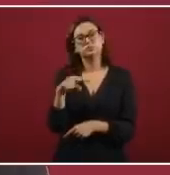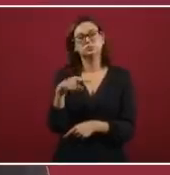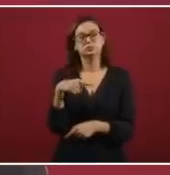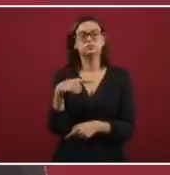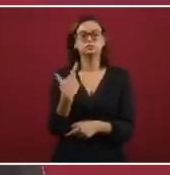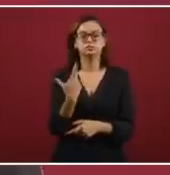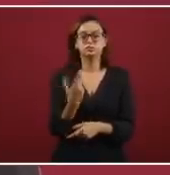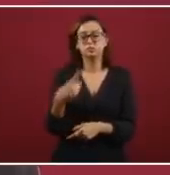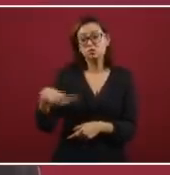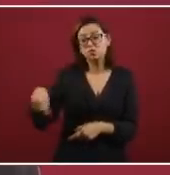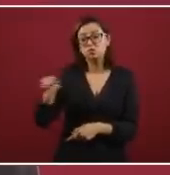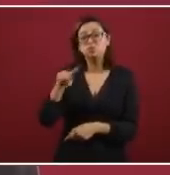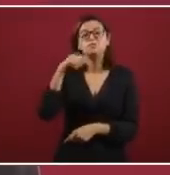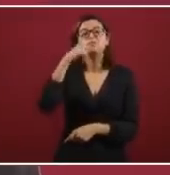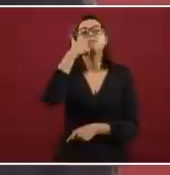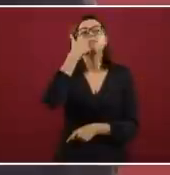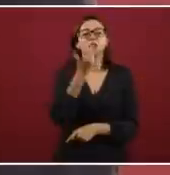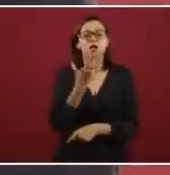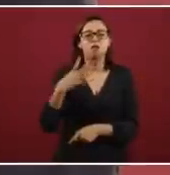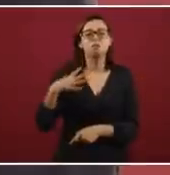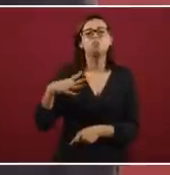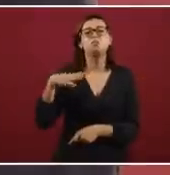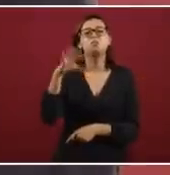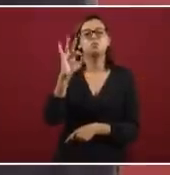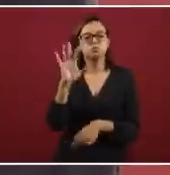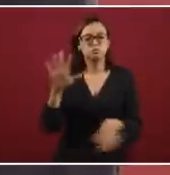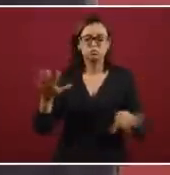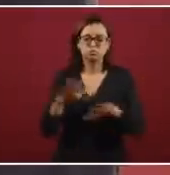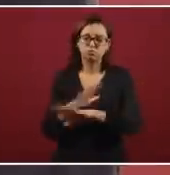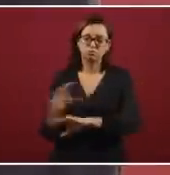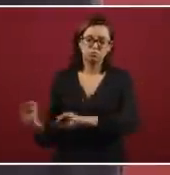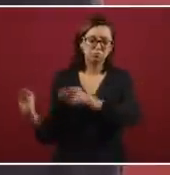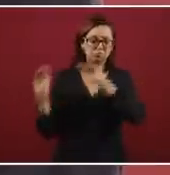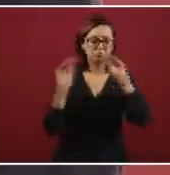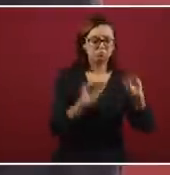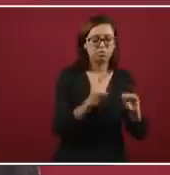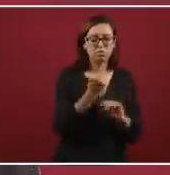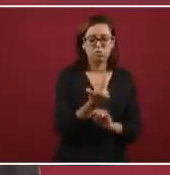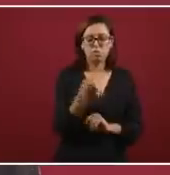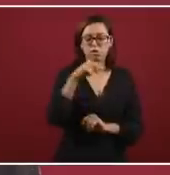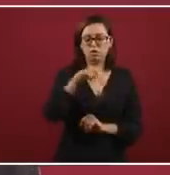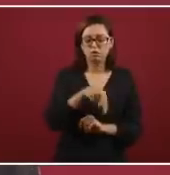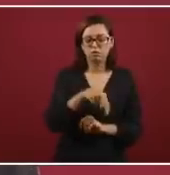pasen voluntariamente a la Guardia Nacional. Los que no